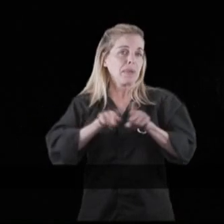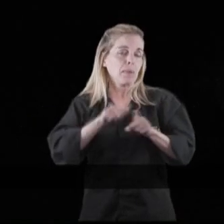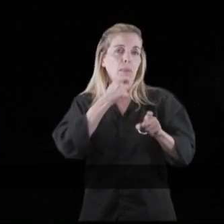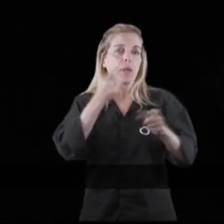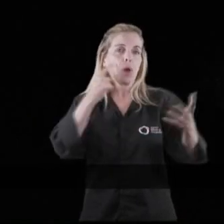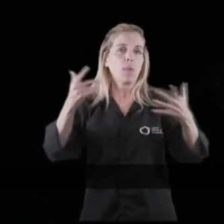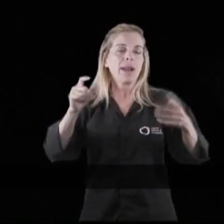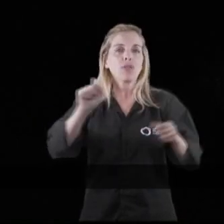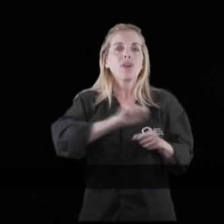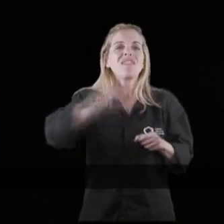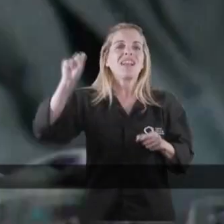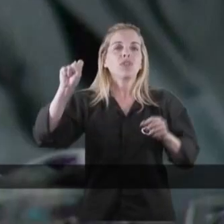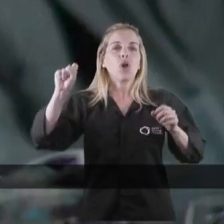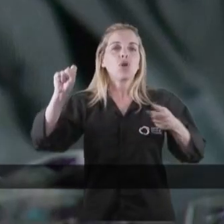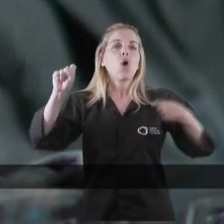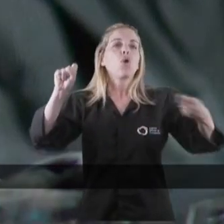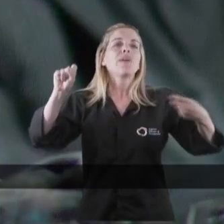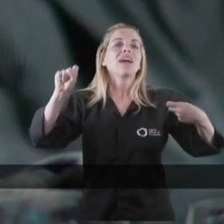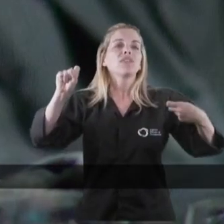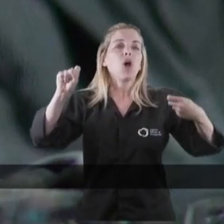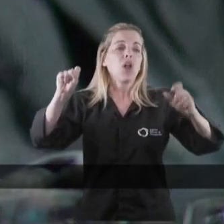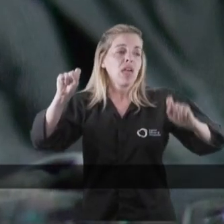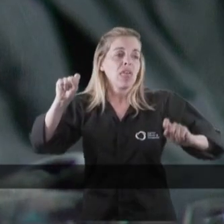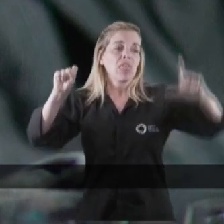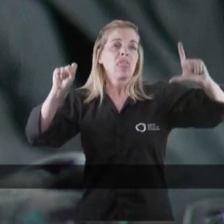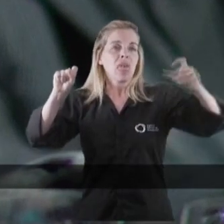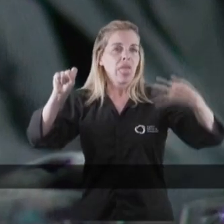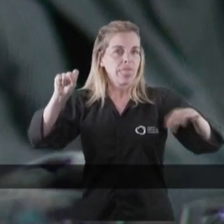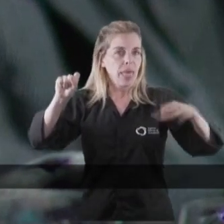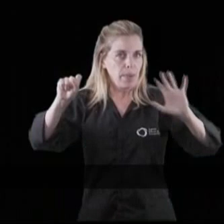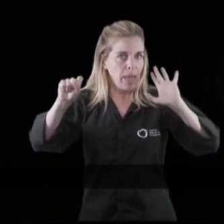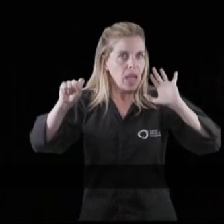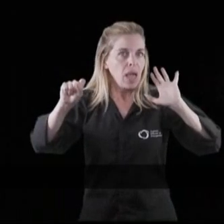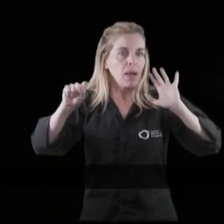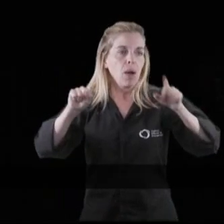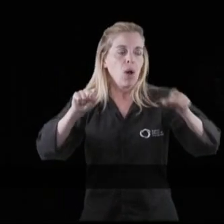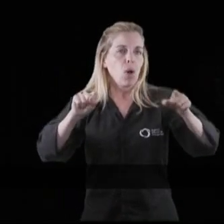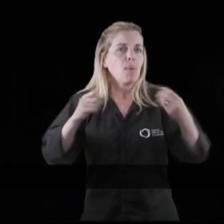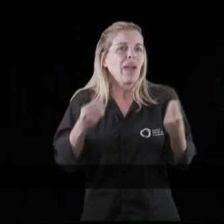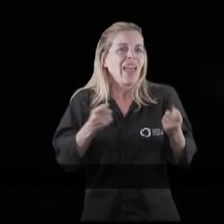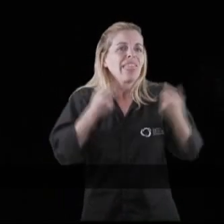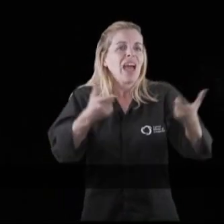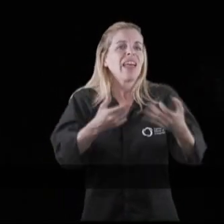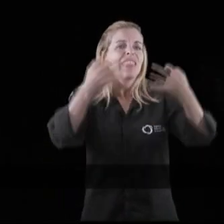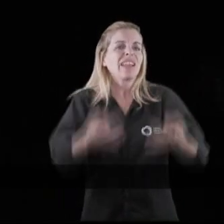de la inflación. Y lo hacemos por una cuestión de recuperar la dignidad del que